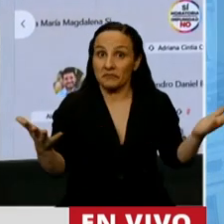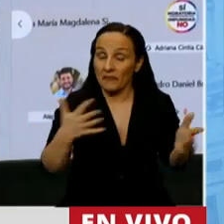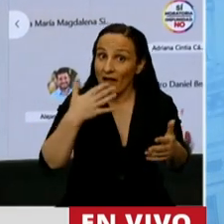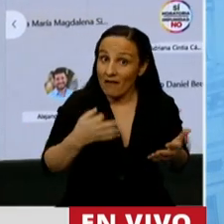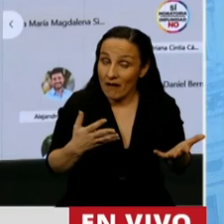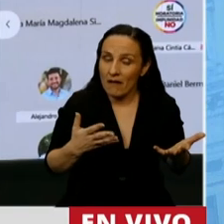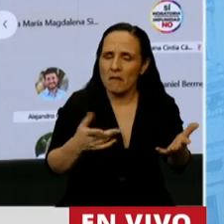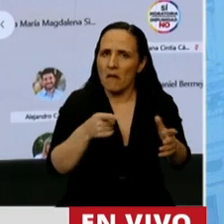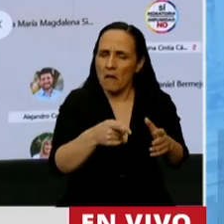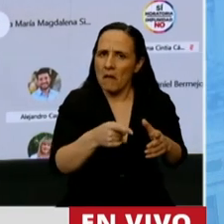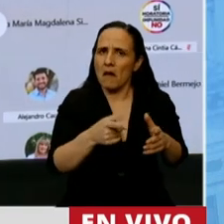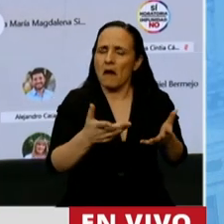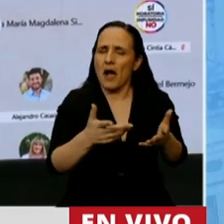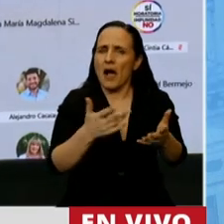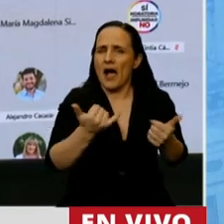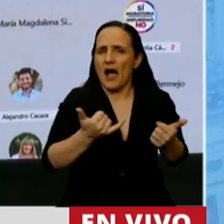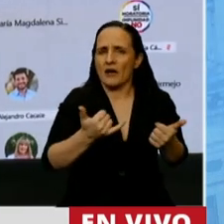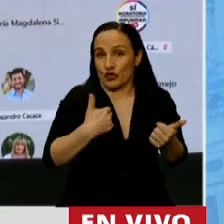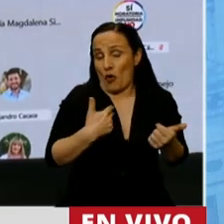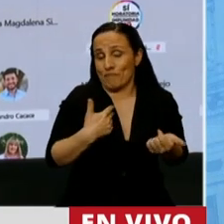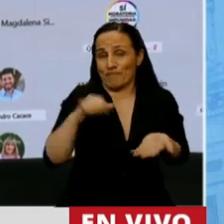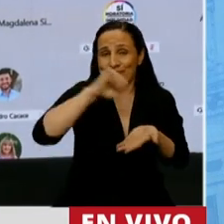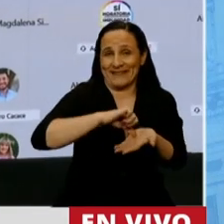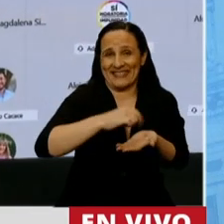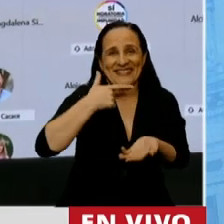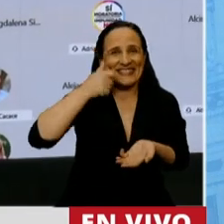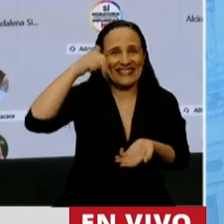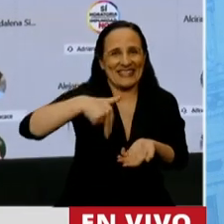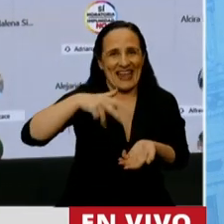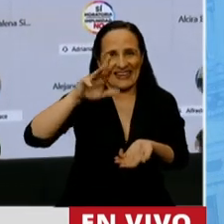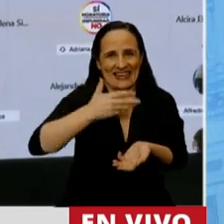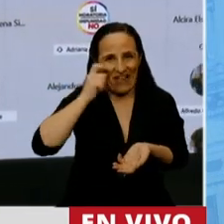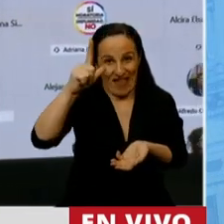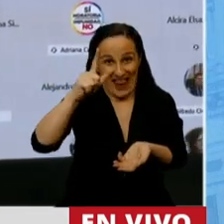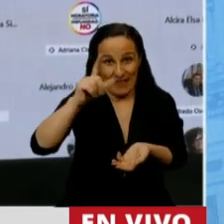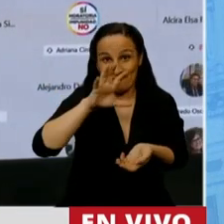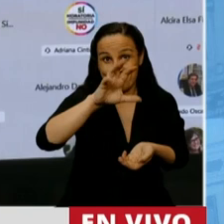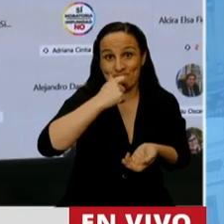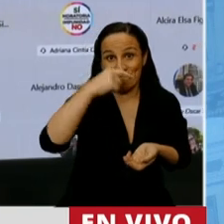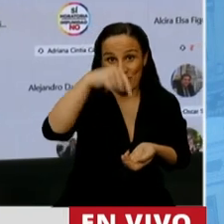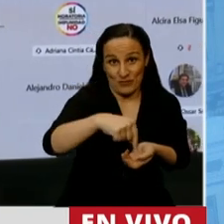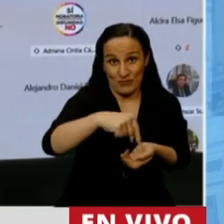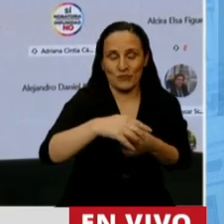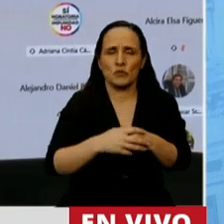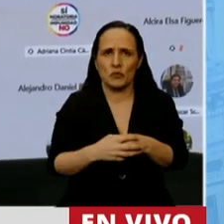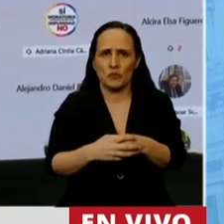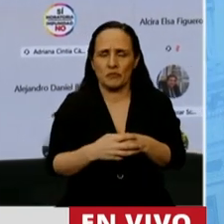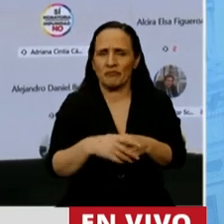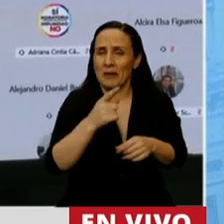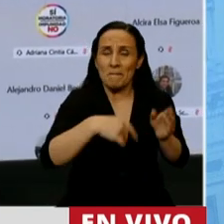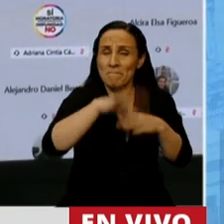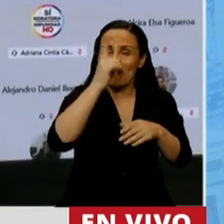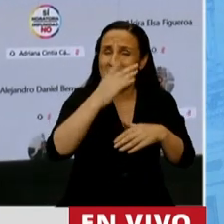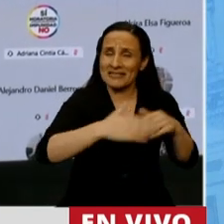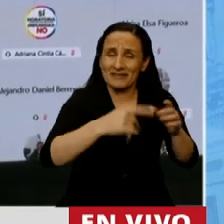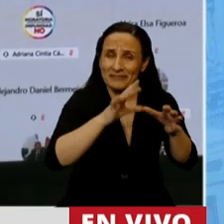presidente, yo soy de San Rafael, sur de Mendoza. Una de las obras que más necesita en